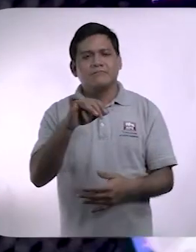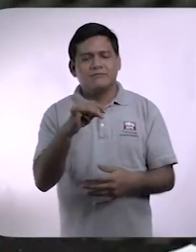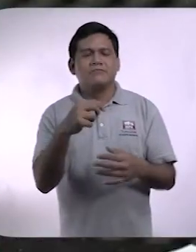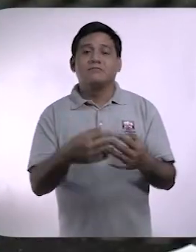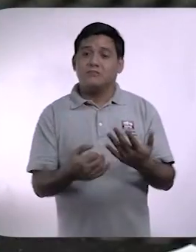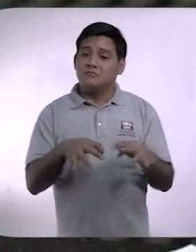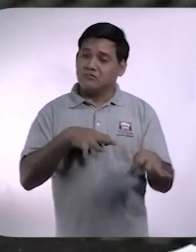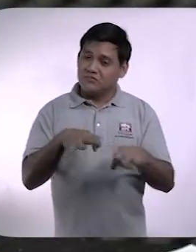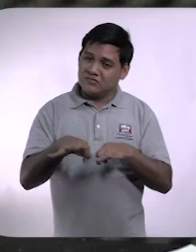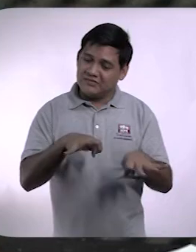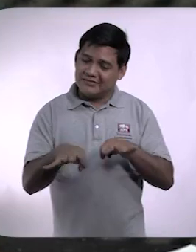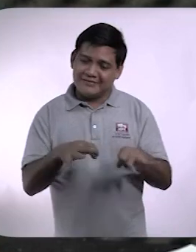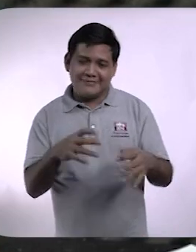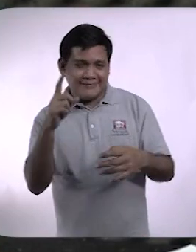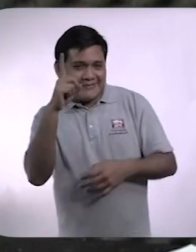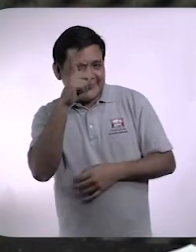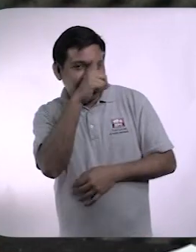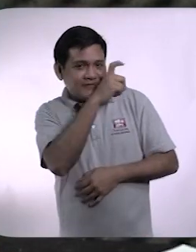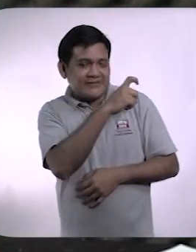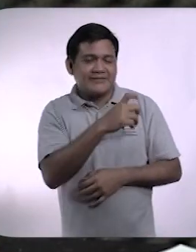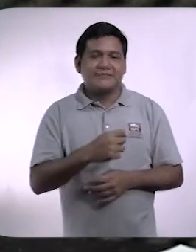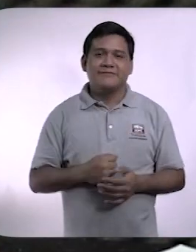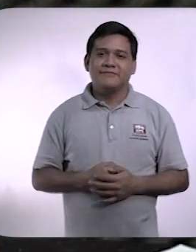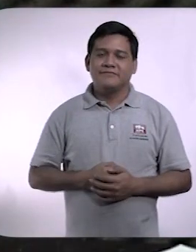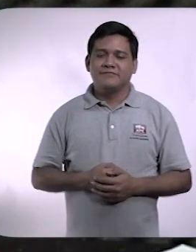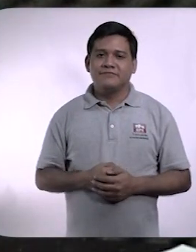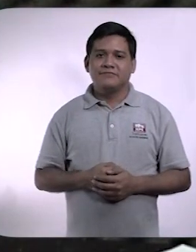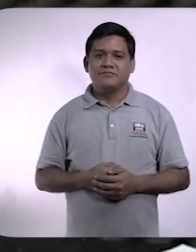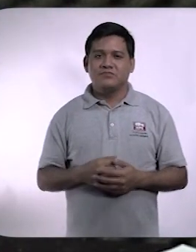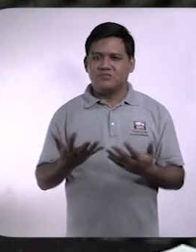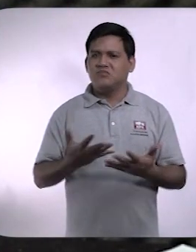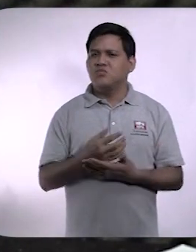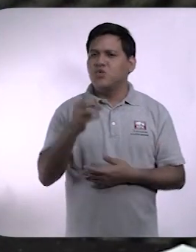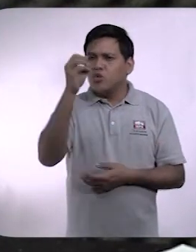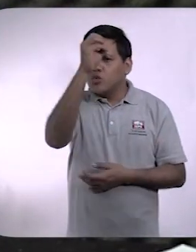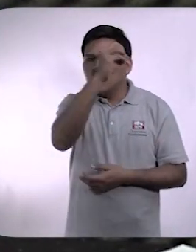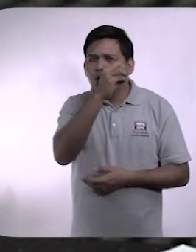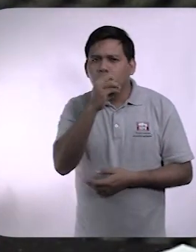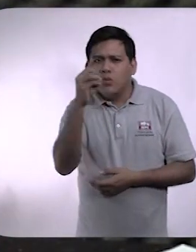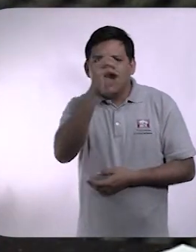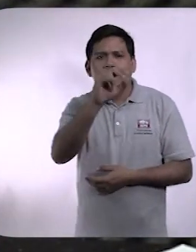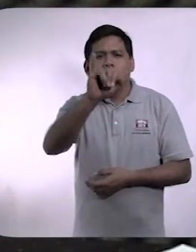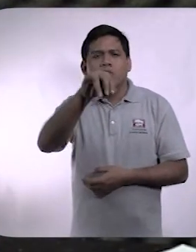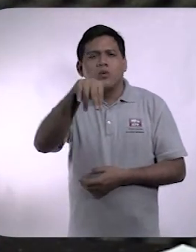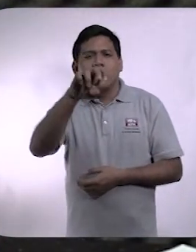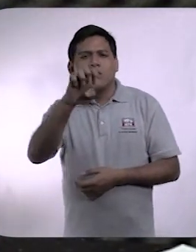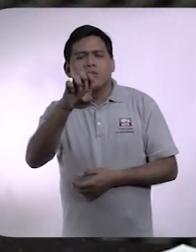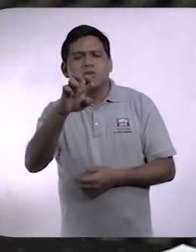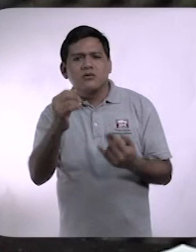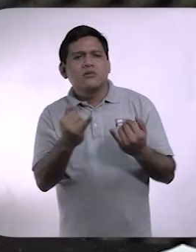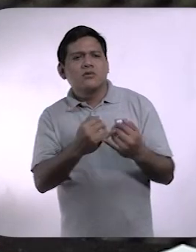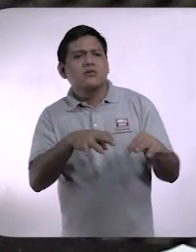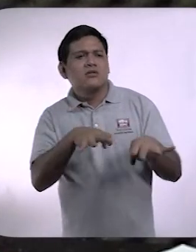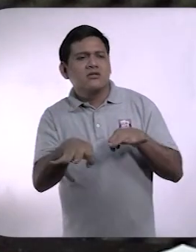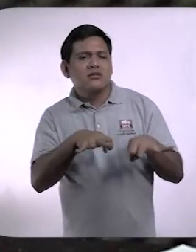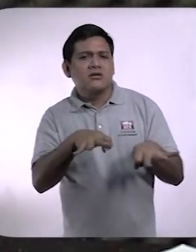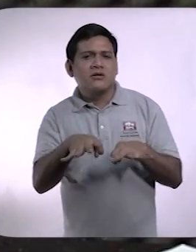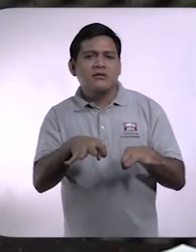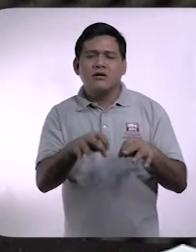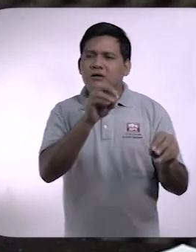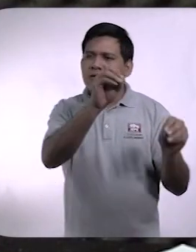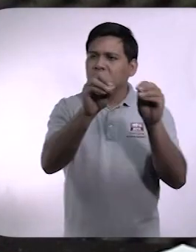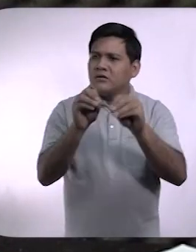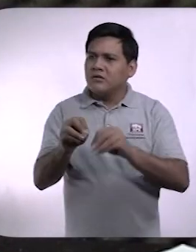un proceso bastante largo. Obviamente comienza con una supervisión del INE, se tienen que comenzar a trabajar los diseños con